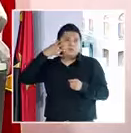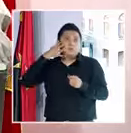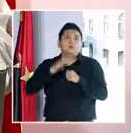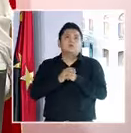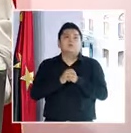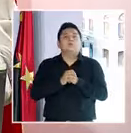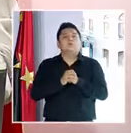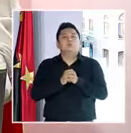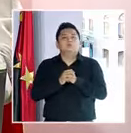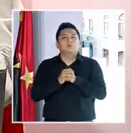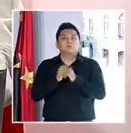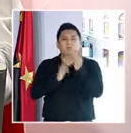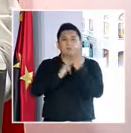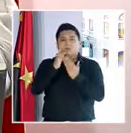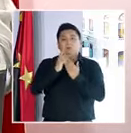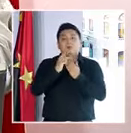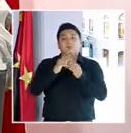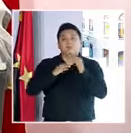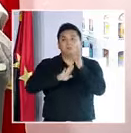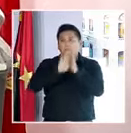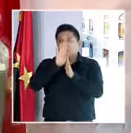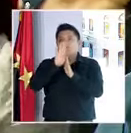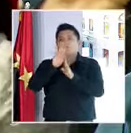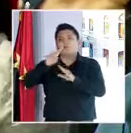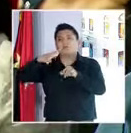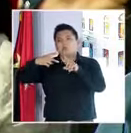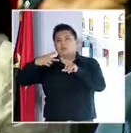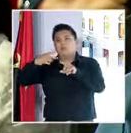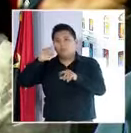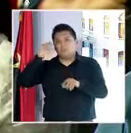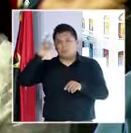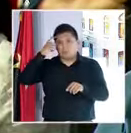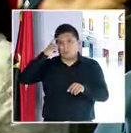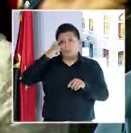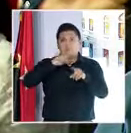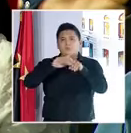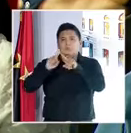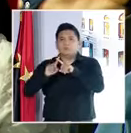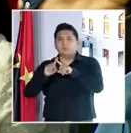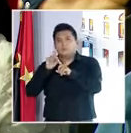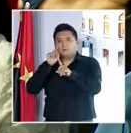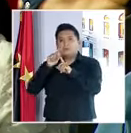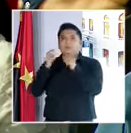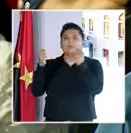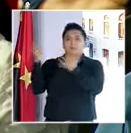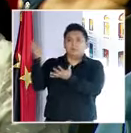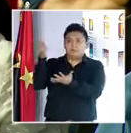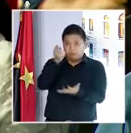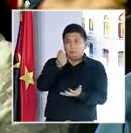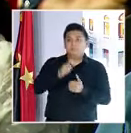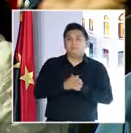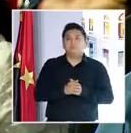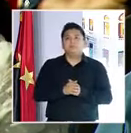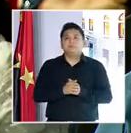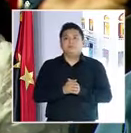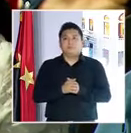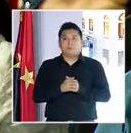en los planes de desarrollo de los dos gobiernos y en los respectivos presupuestos?